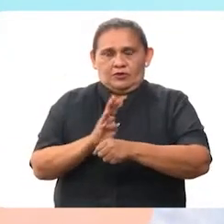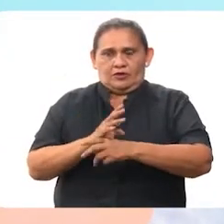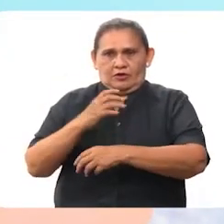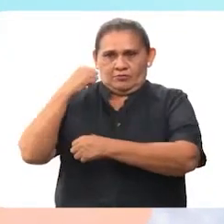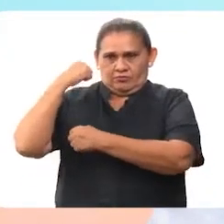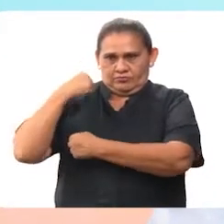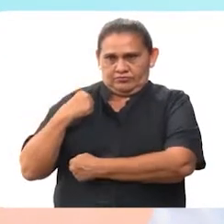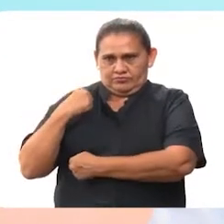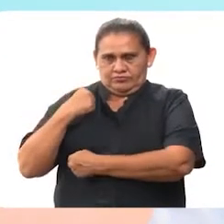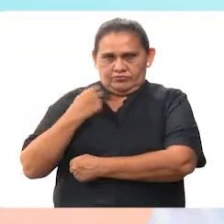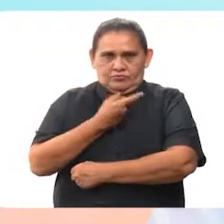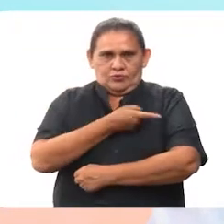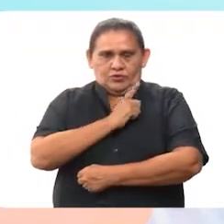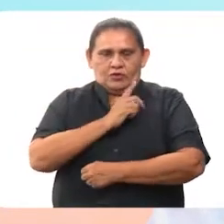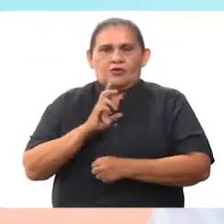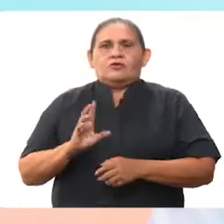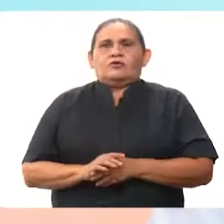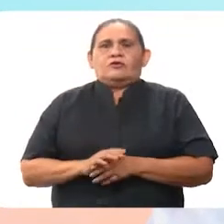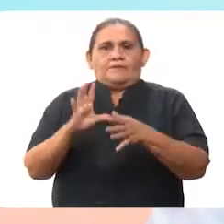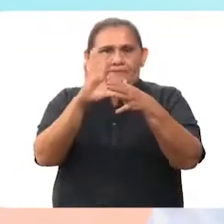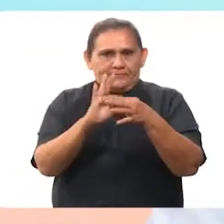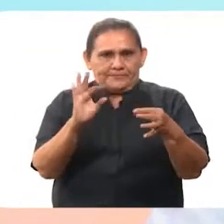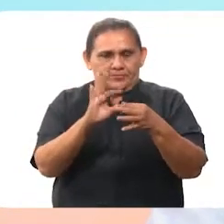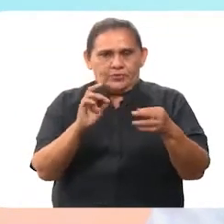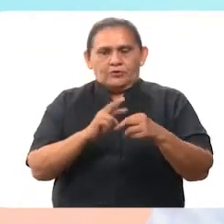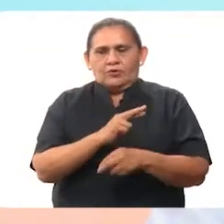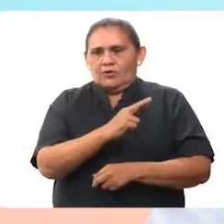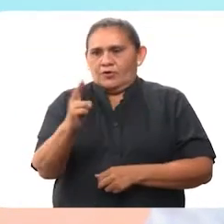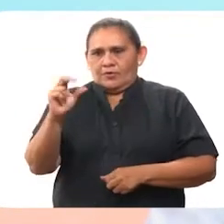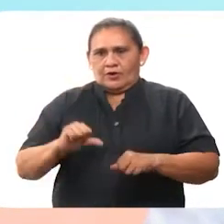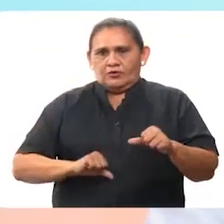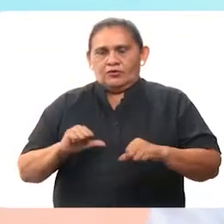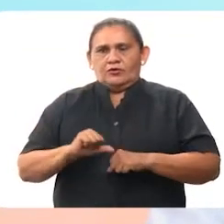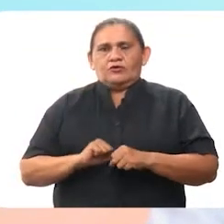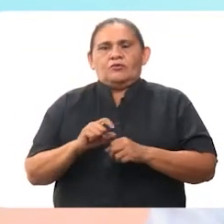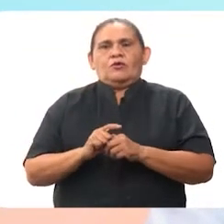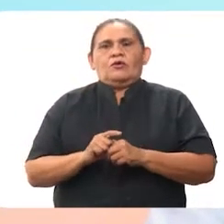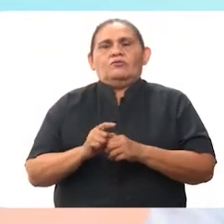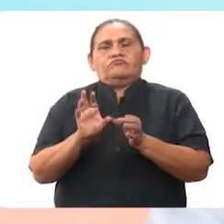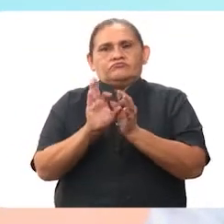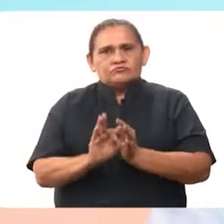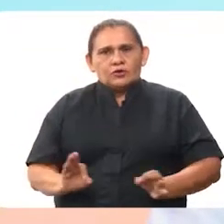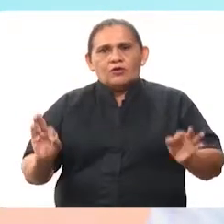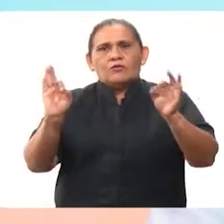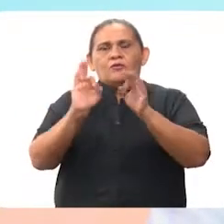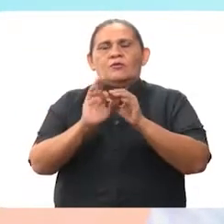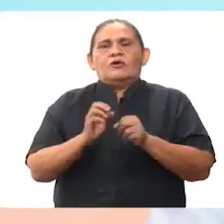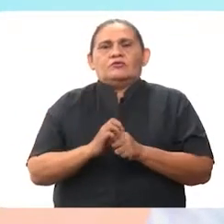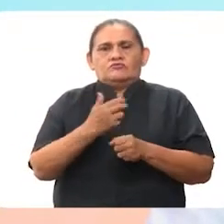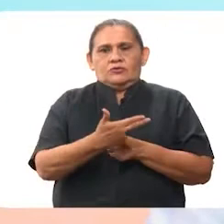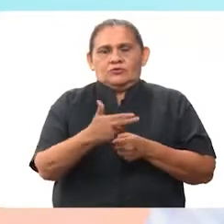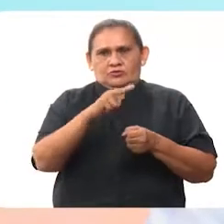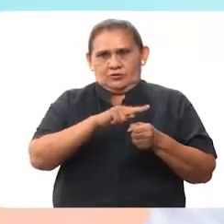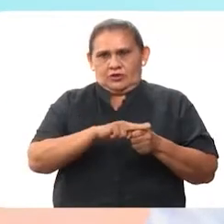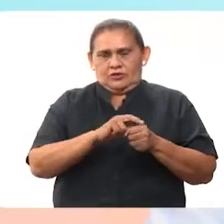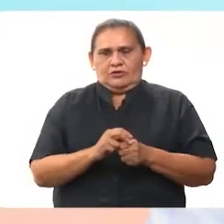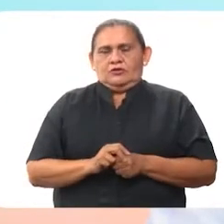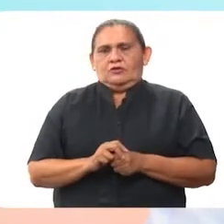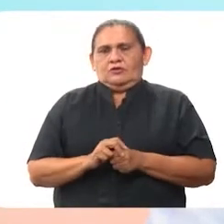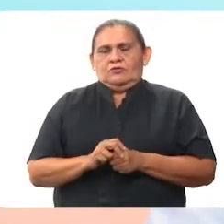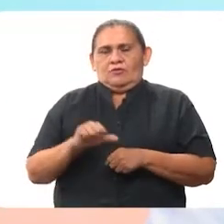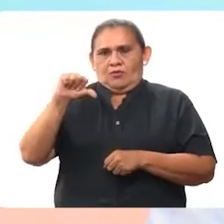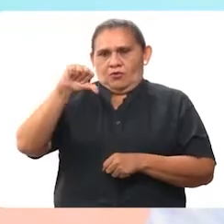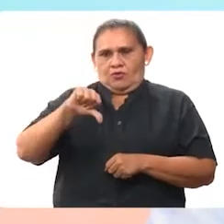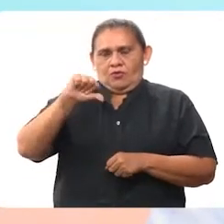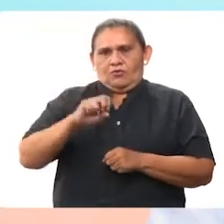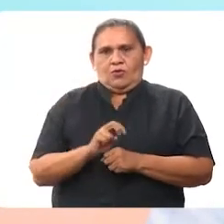Armadas. Como se ha señalado, la reapertura económica, los datos más importantes son la ocupación hospitalaria y los ingresos diarios. El